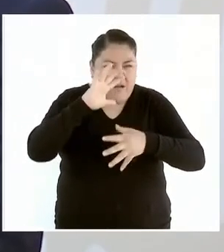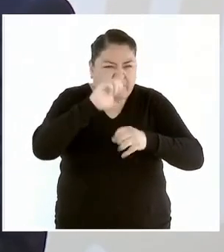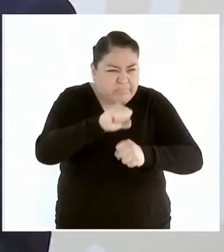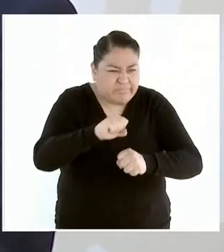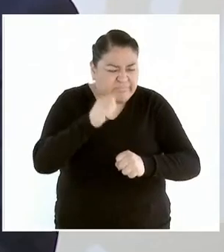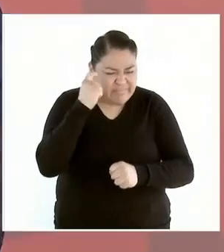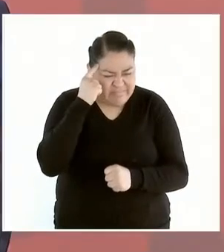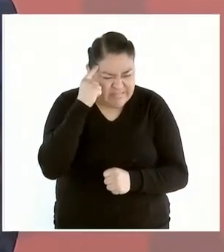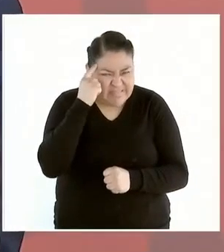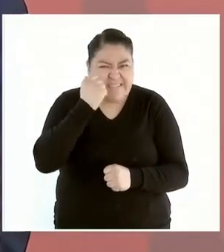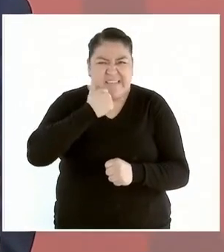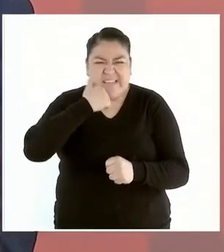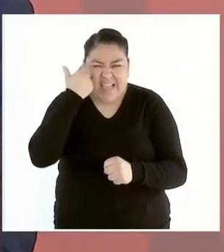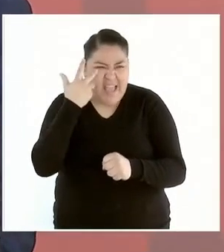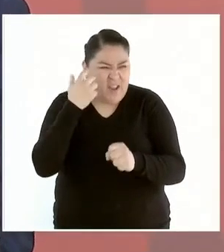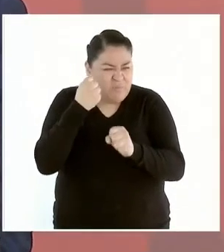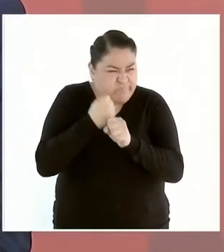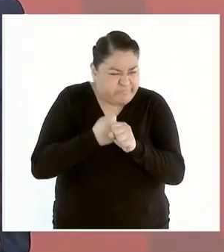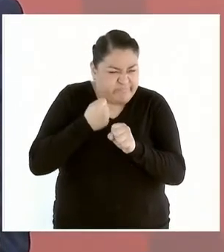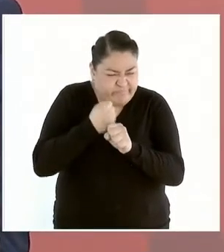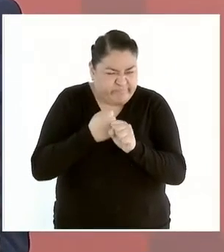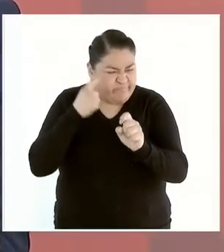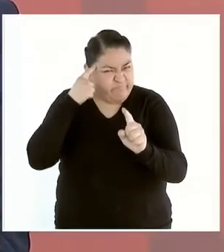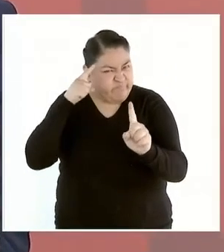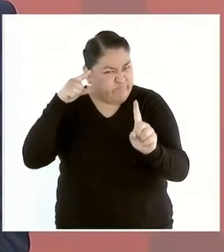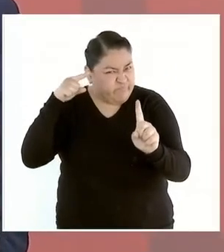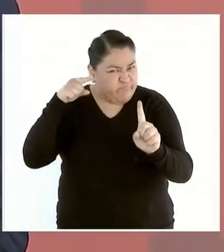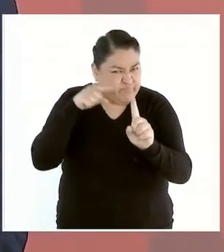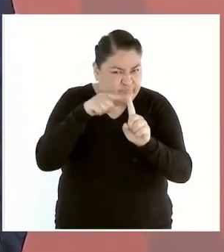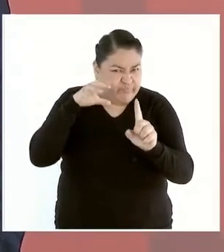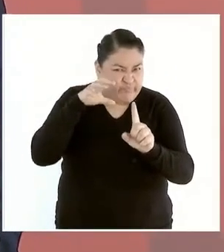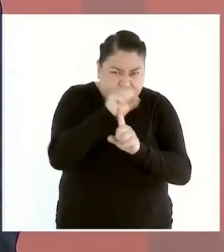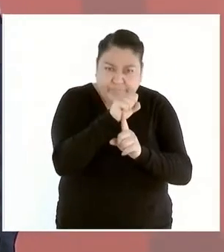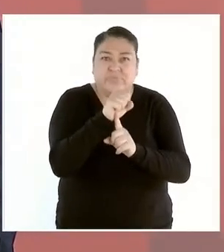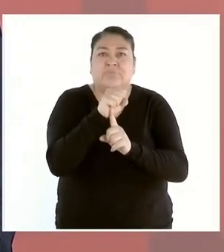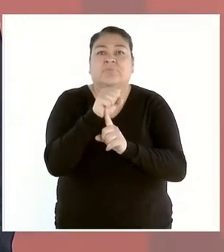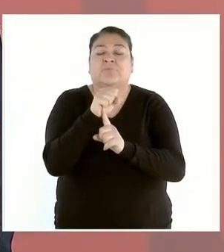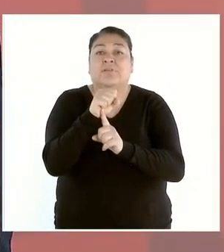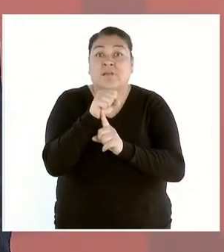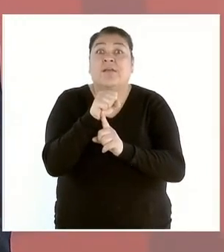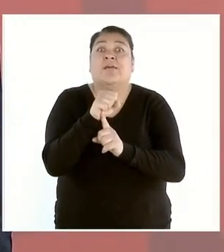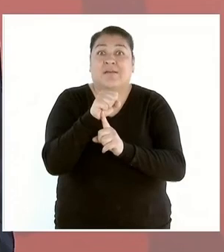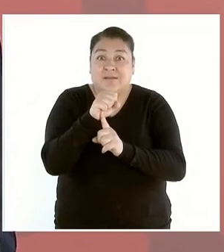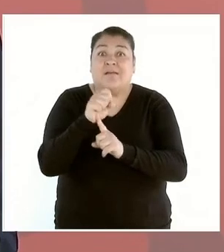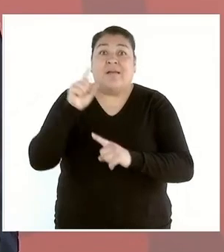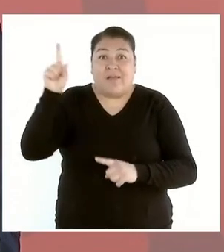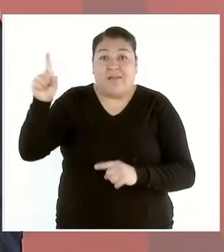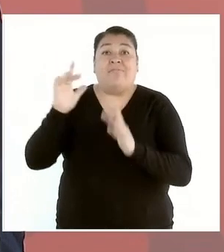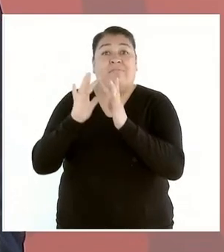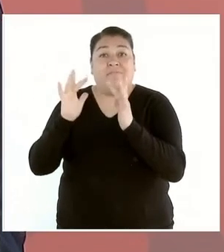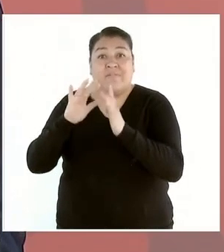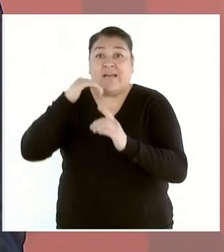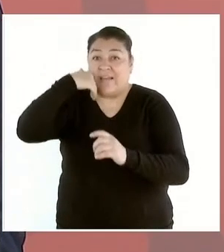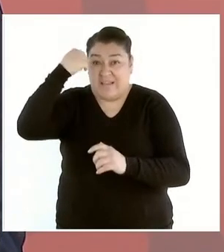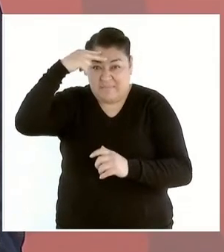y la empresa más notable del segundo imperio francés